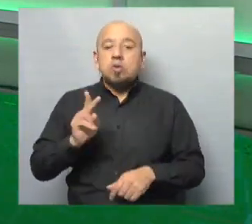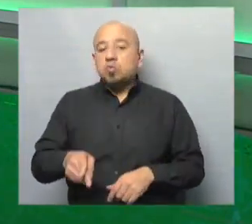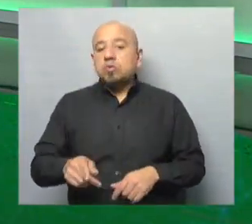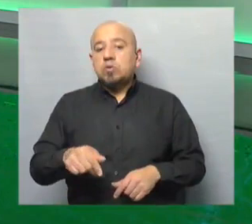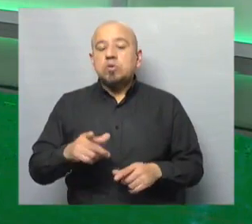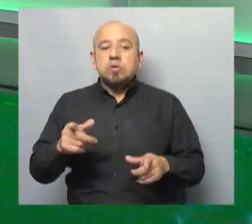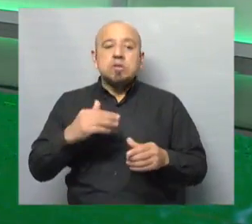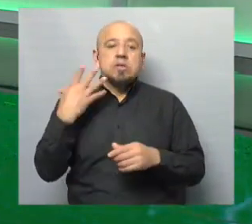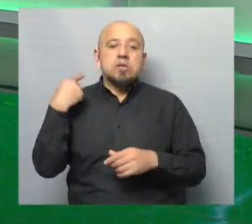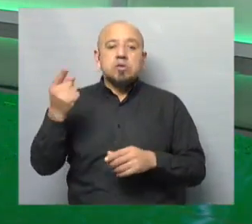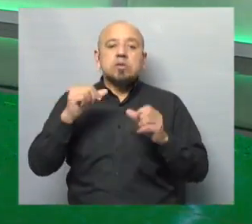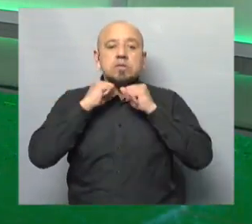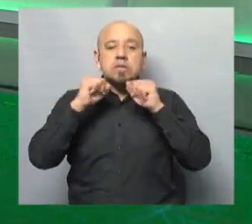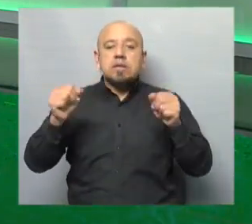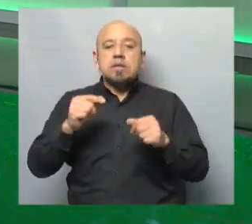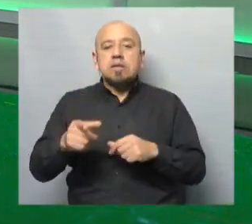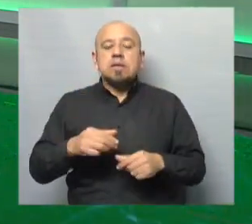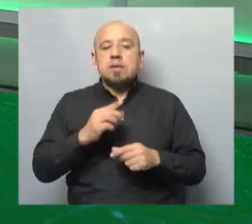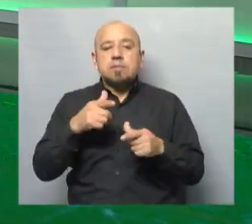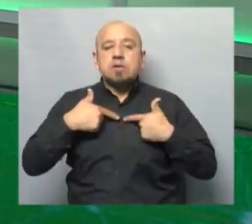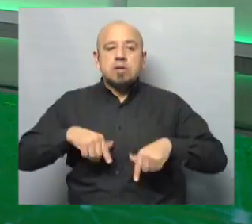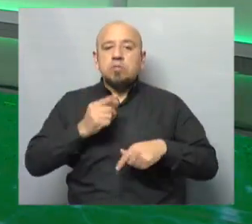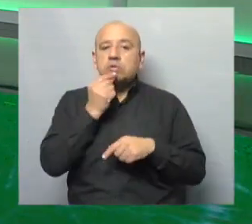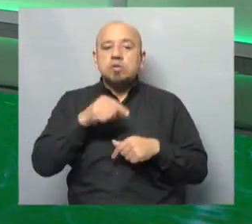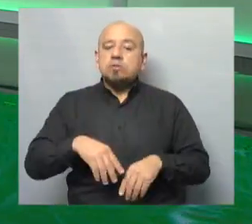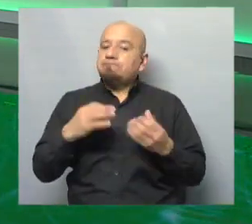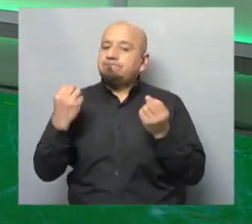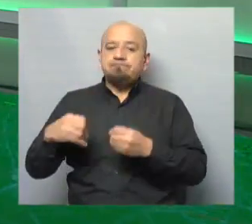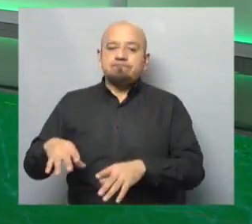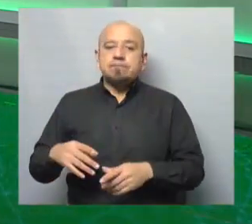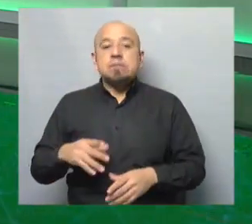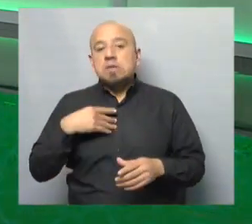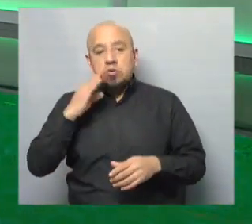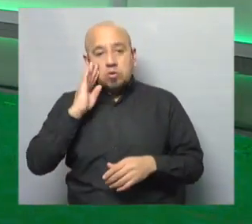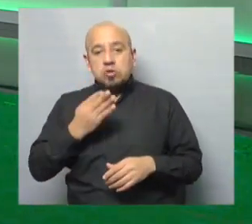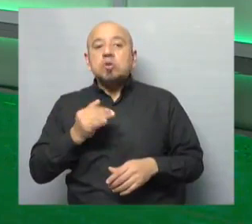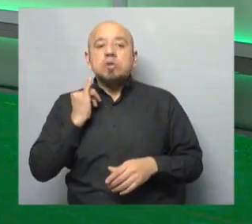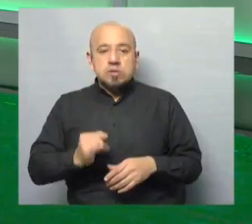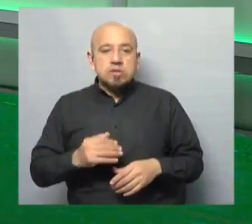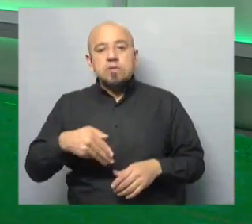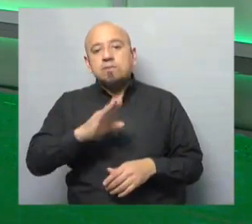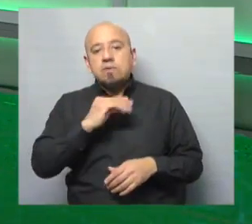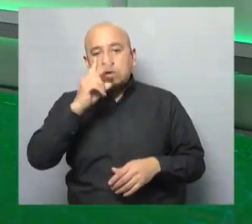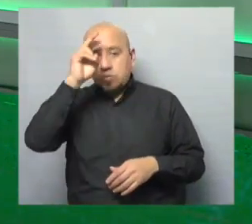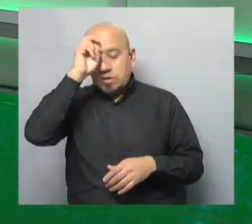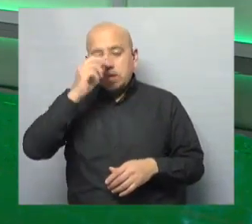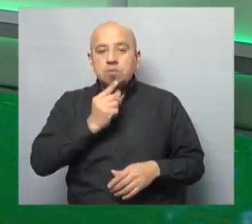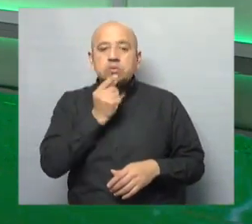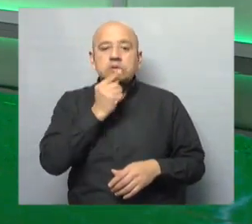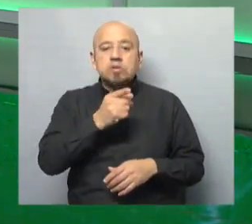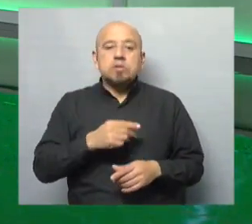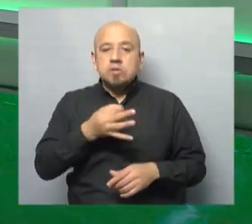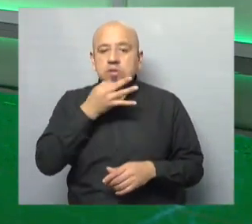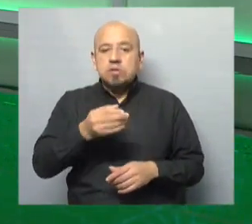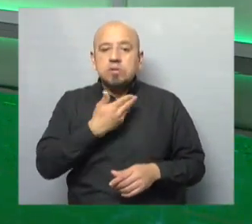de secretaría del ministerio del interior luís calabria que dejó el cargo luego de reconocer que recibió asistencia en el hospital policía y hacía referencia a